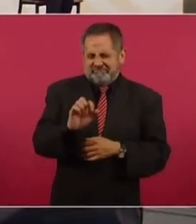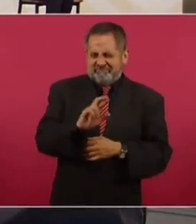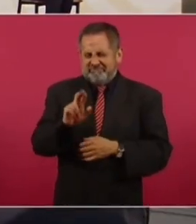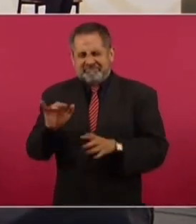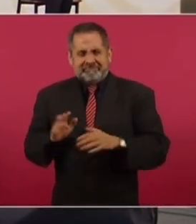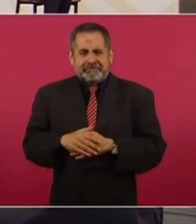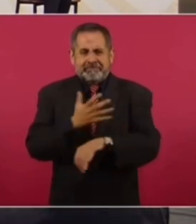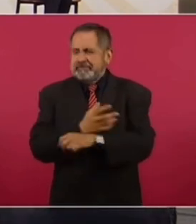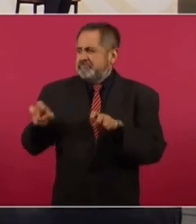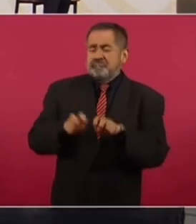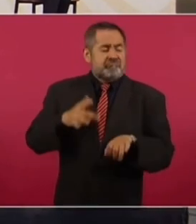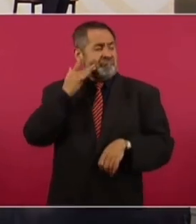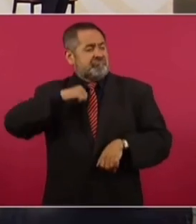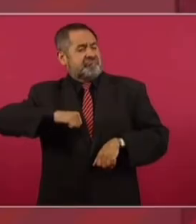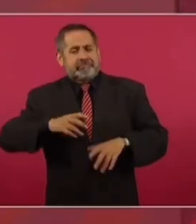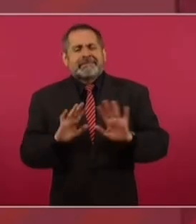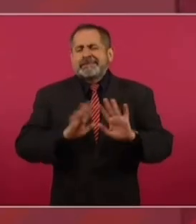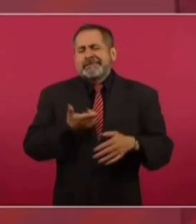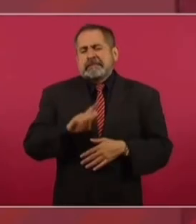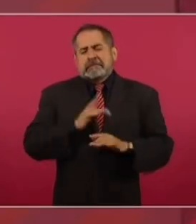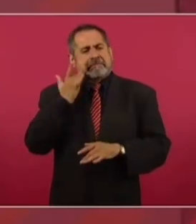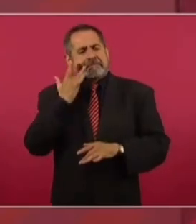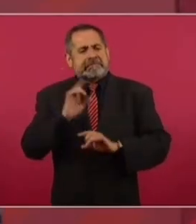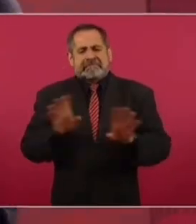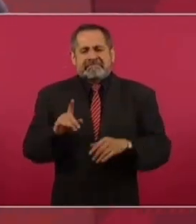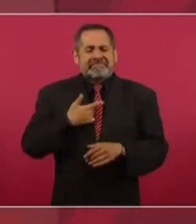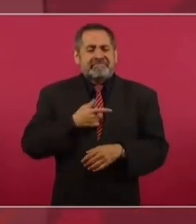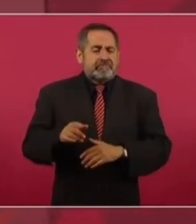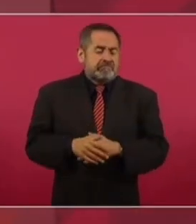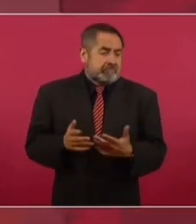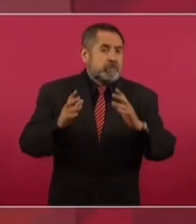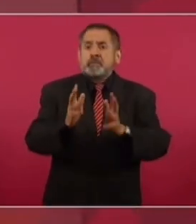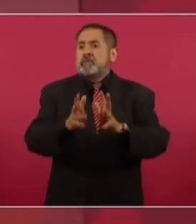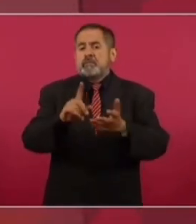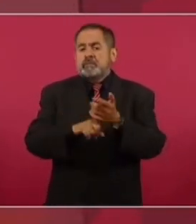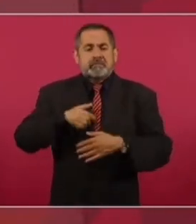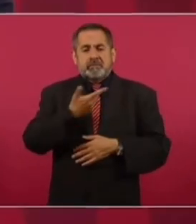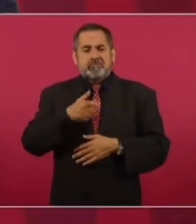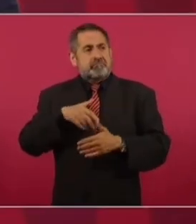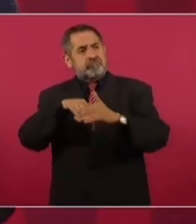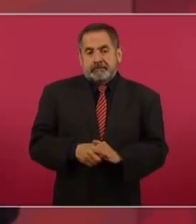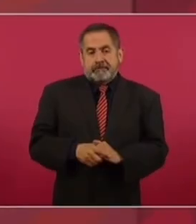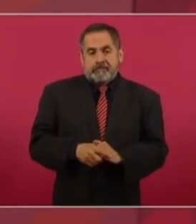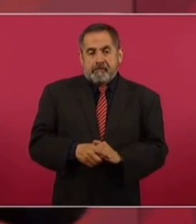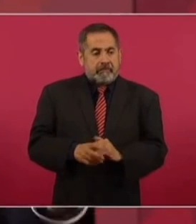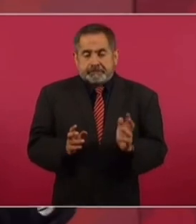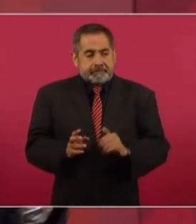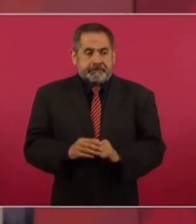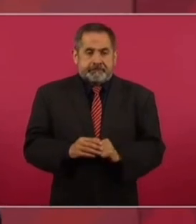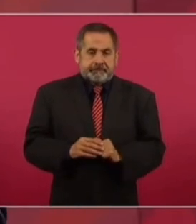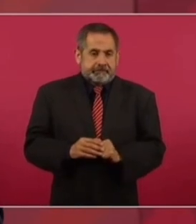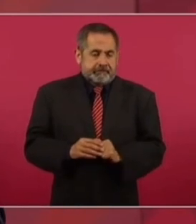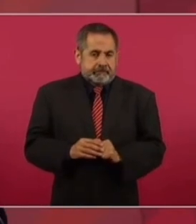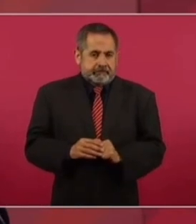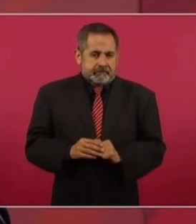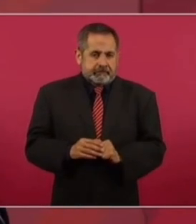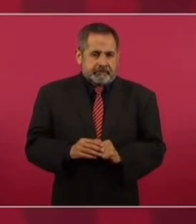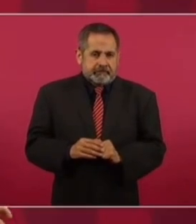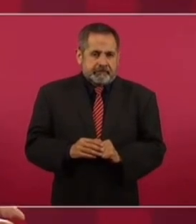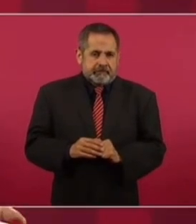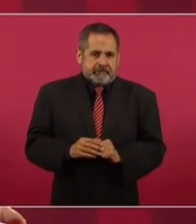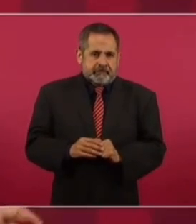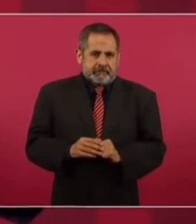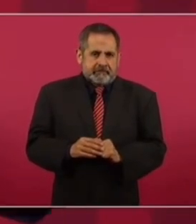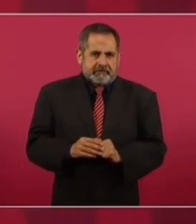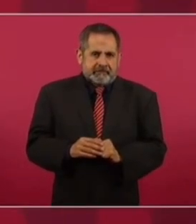de ir de acompañante. No me gustaría ir a un hotel de gran lujo, porque de Francia